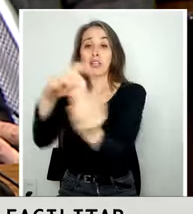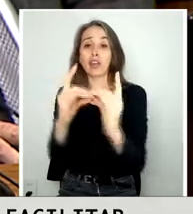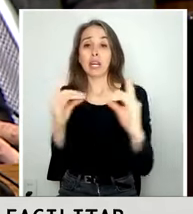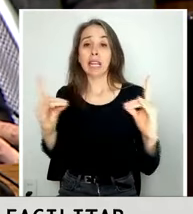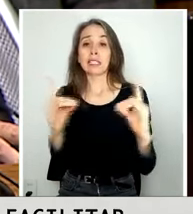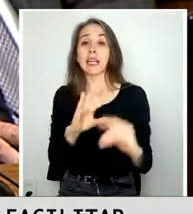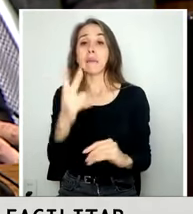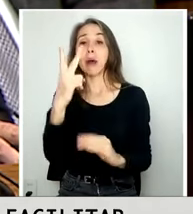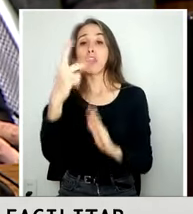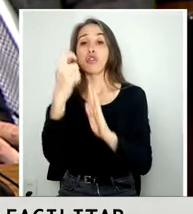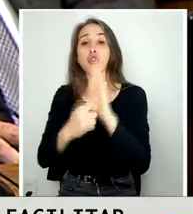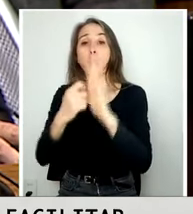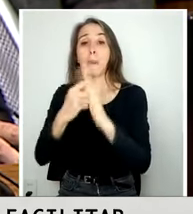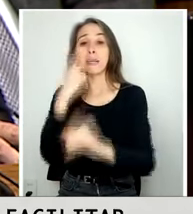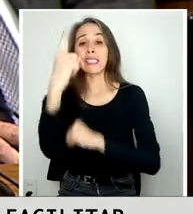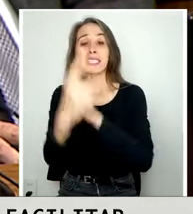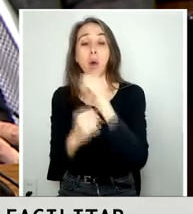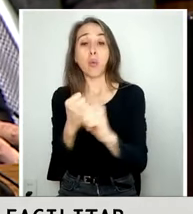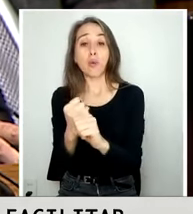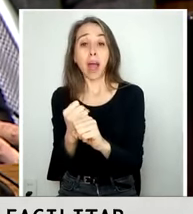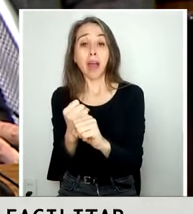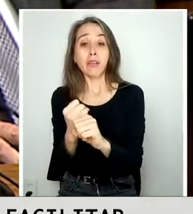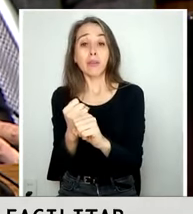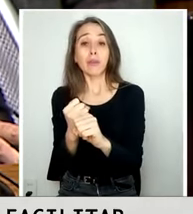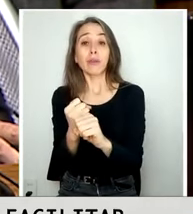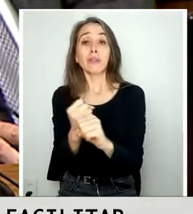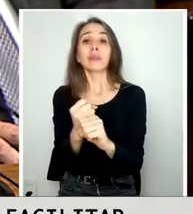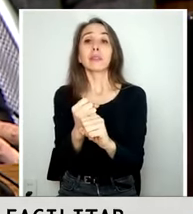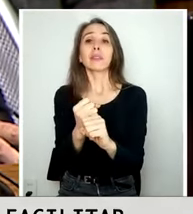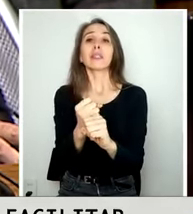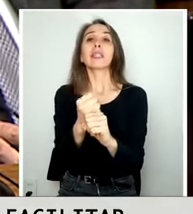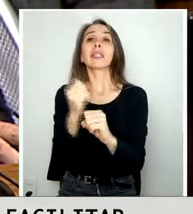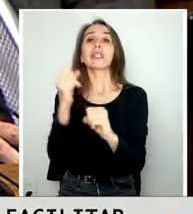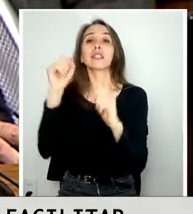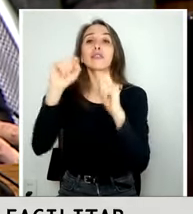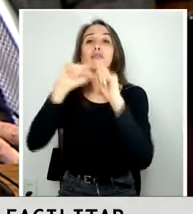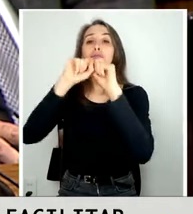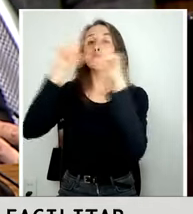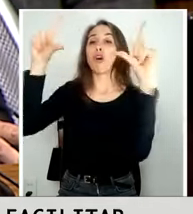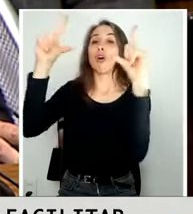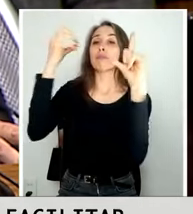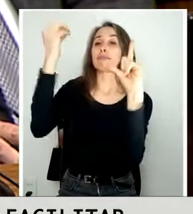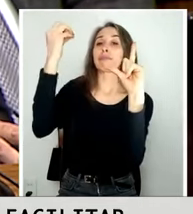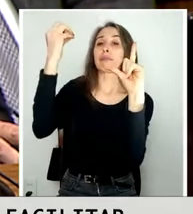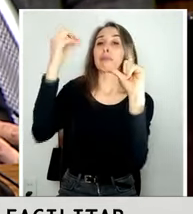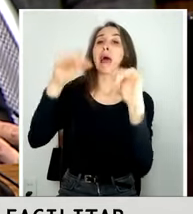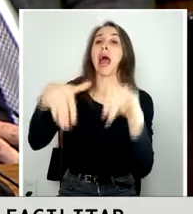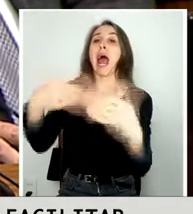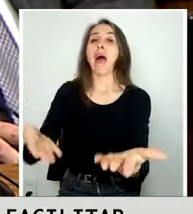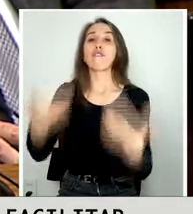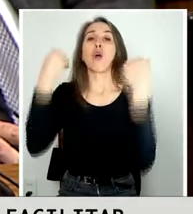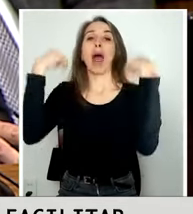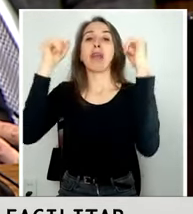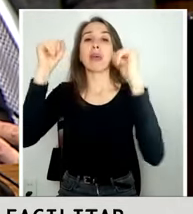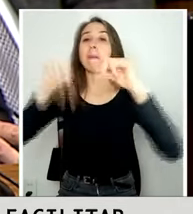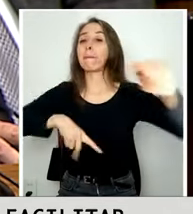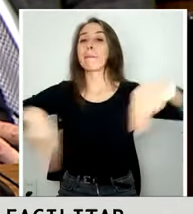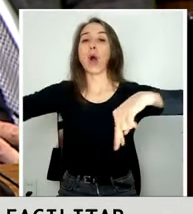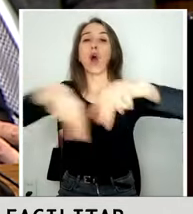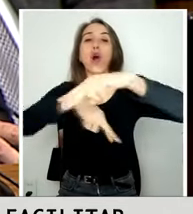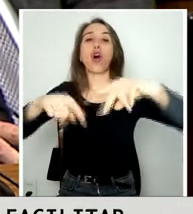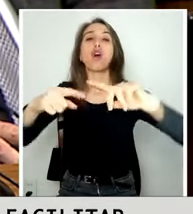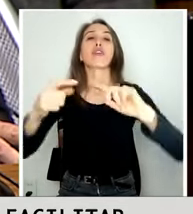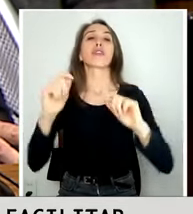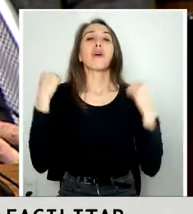dos meses al año que tienen días en condiciones para poder hacer deporte al aire libre Entonces yo creo que tenemos que